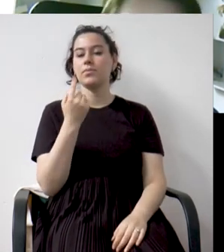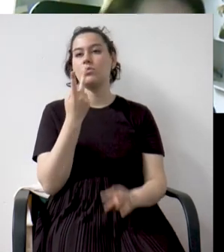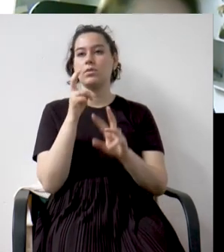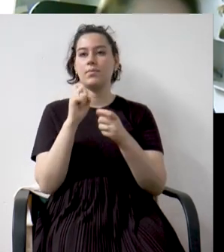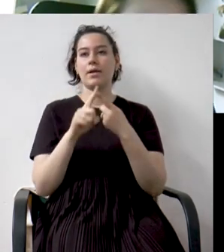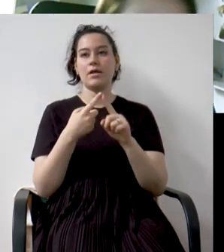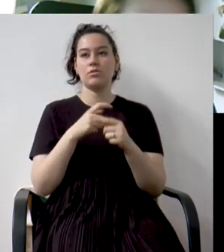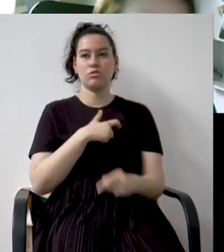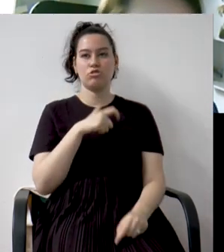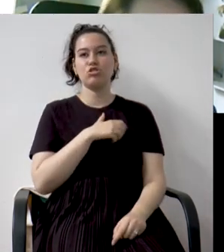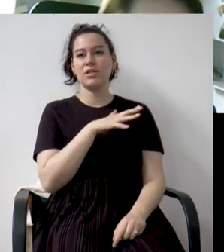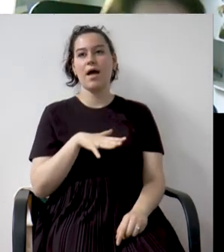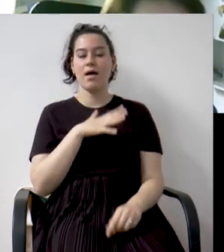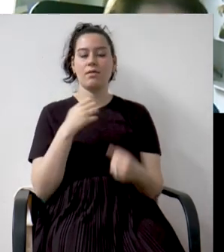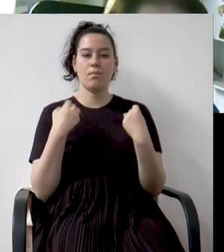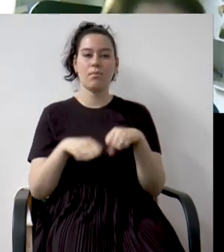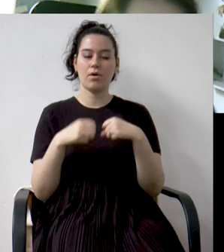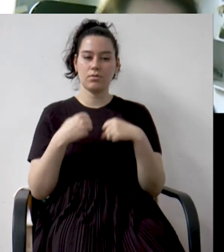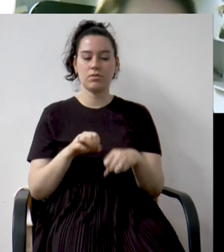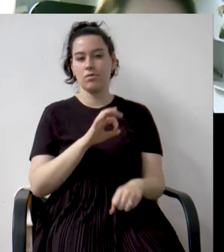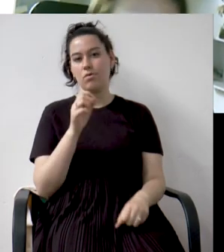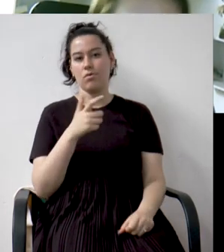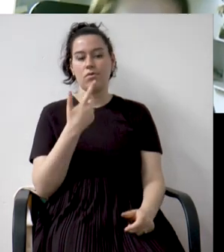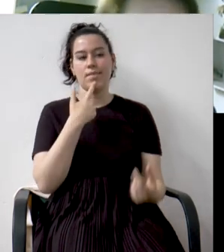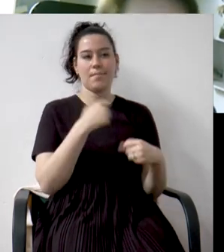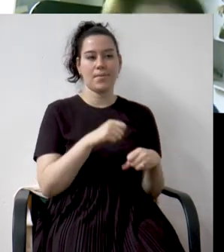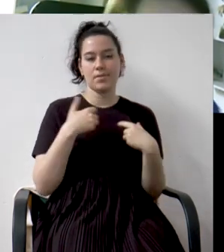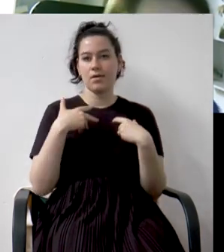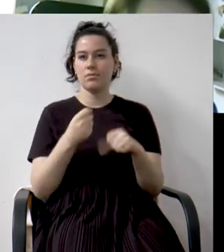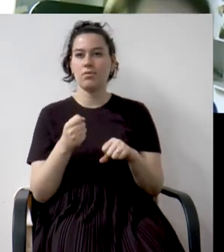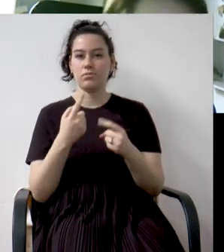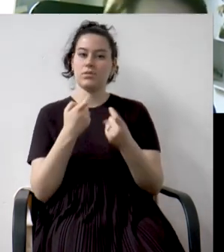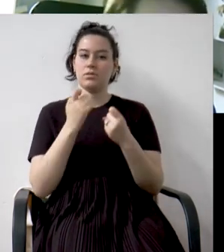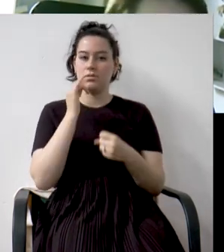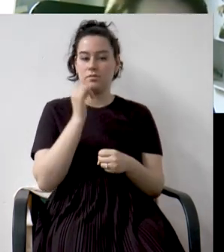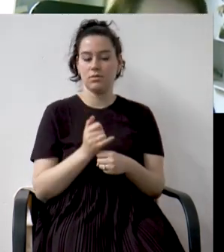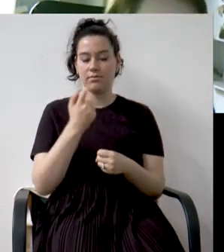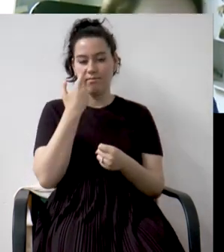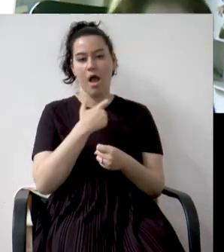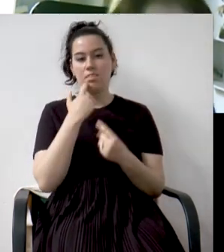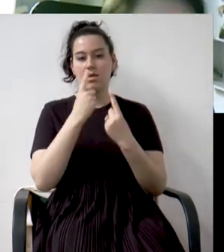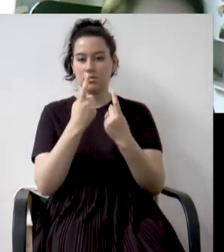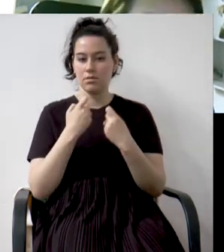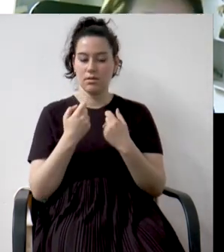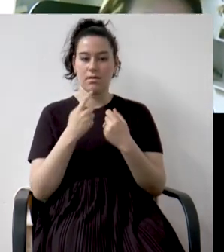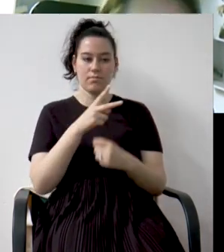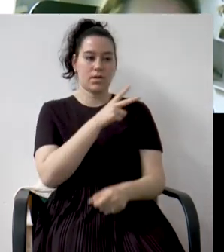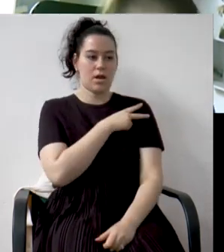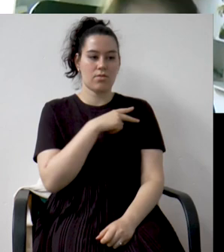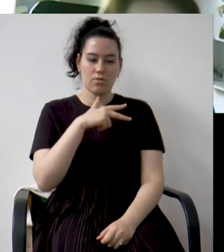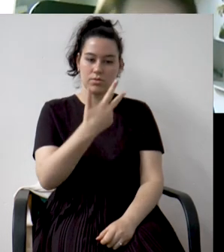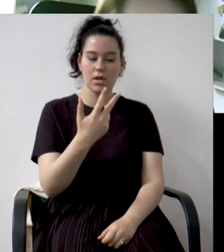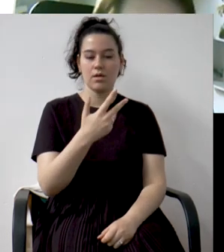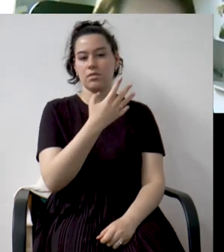que ver con sociedad y deporte, o deporte y salud, hace falta, sí, tener un fuerte grado 3 con